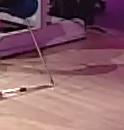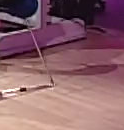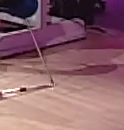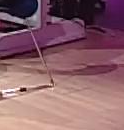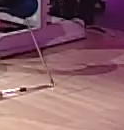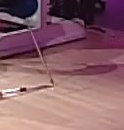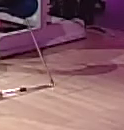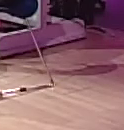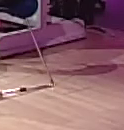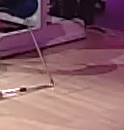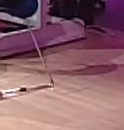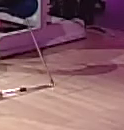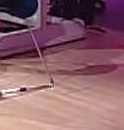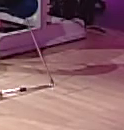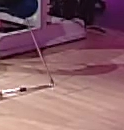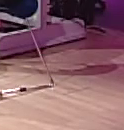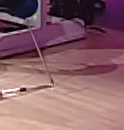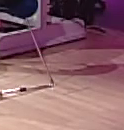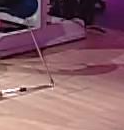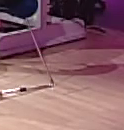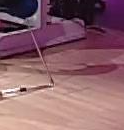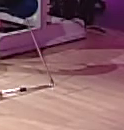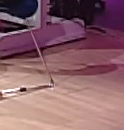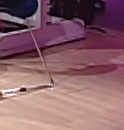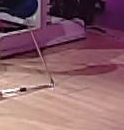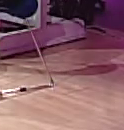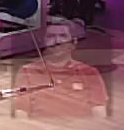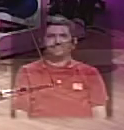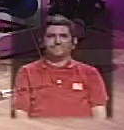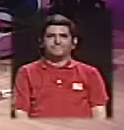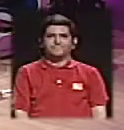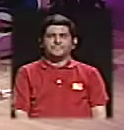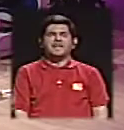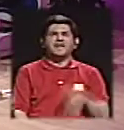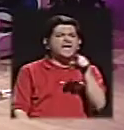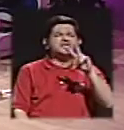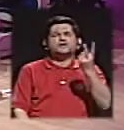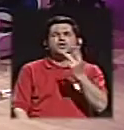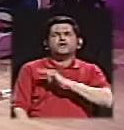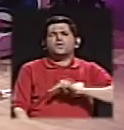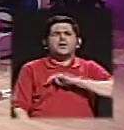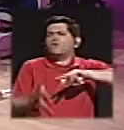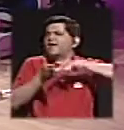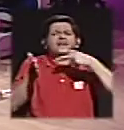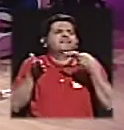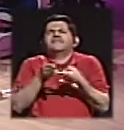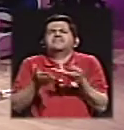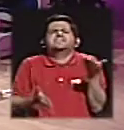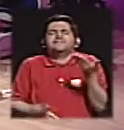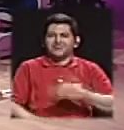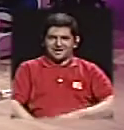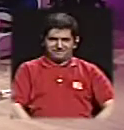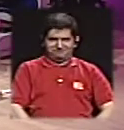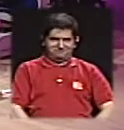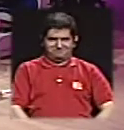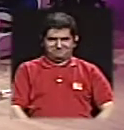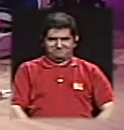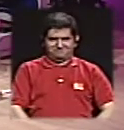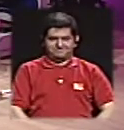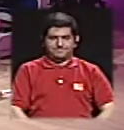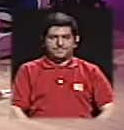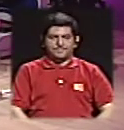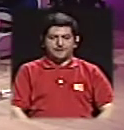los casos de Salvador, Nicaragua y México. ¿Qué es eso de la doble moral? ¿Qué significa la doble moral?